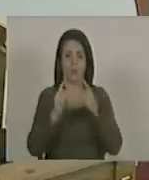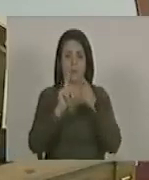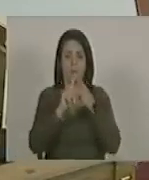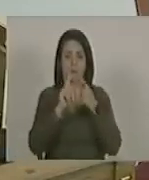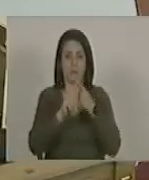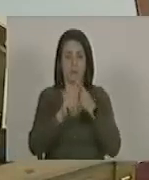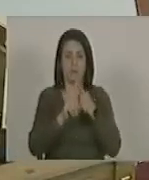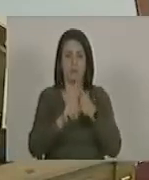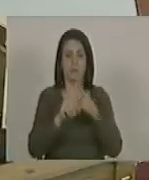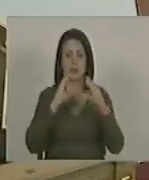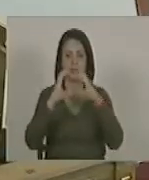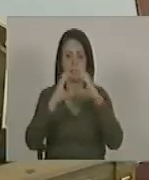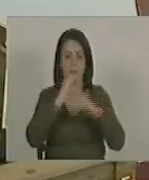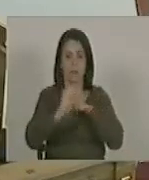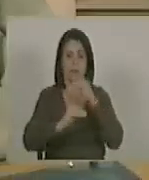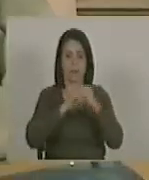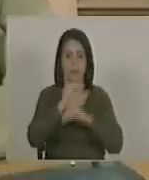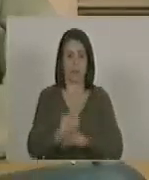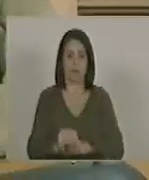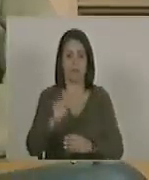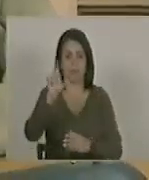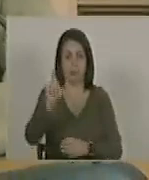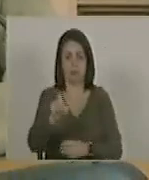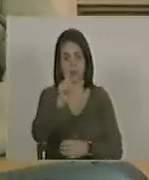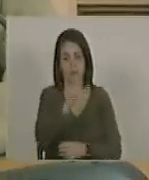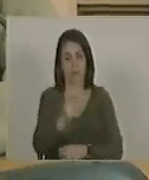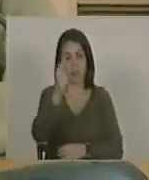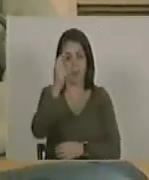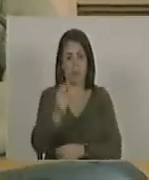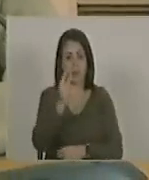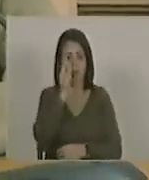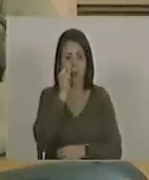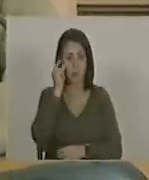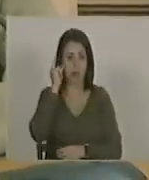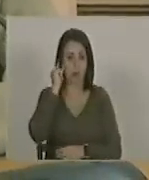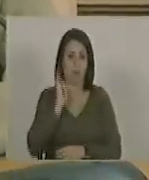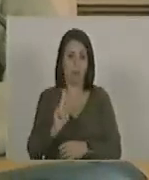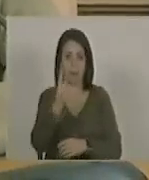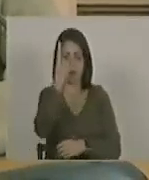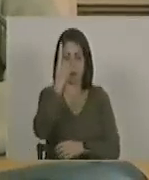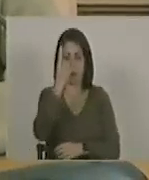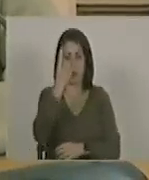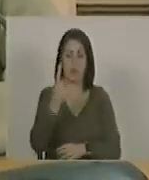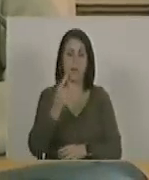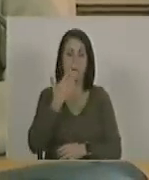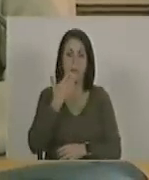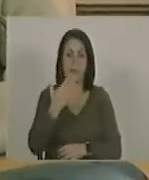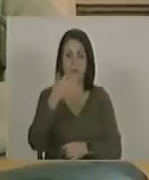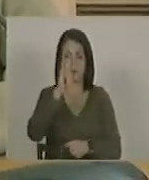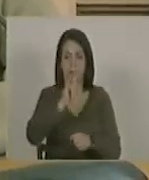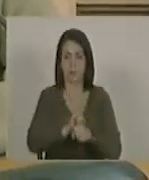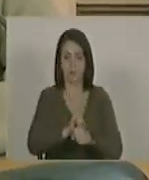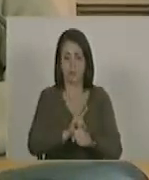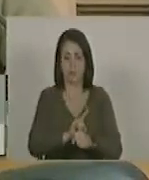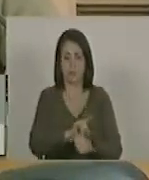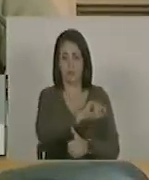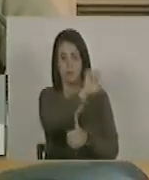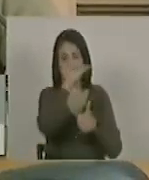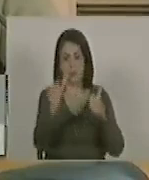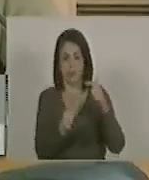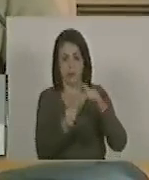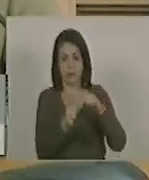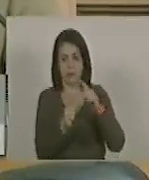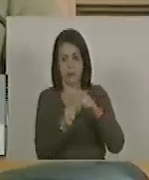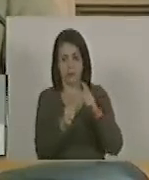1. Comunicaciones suscritas por las ciudadanas diputadas y los ciudadanos diputados principales solicitando permiso para ausentarse